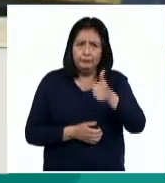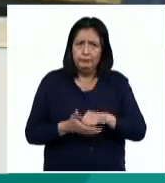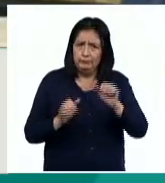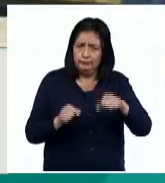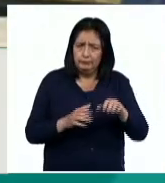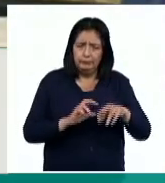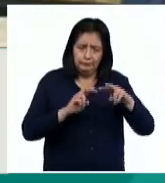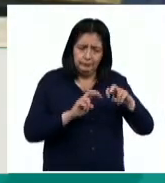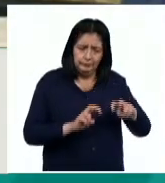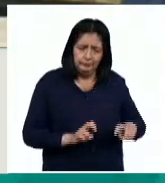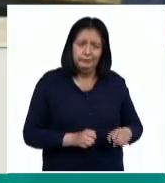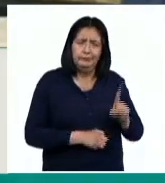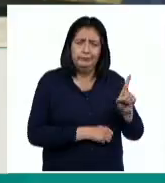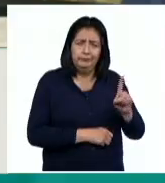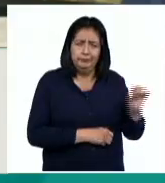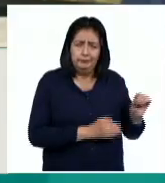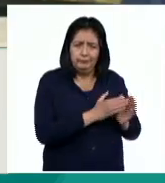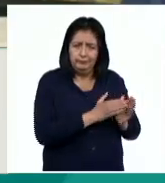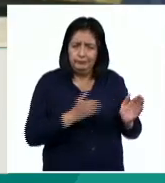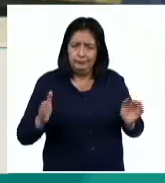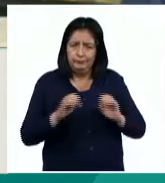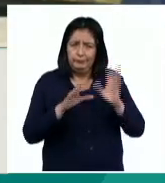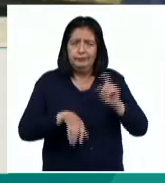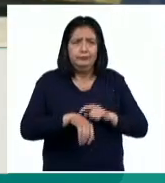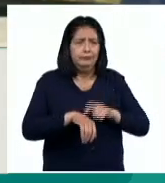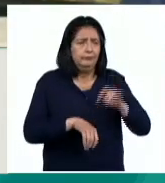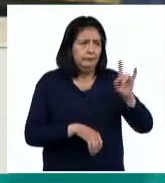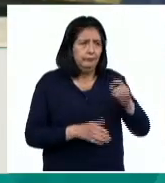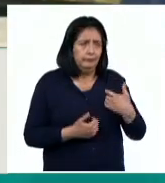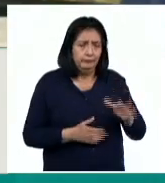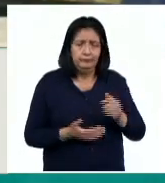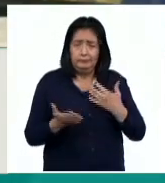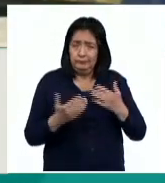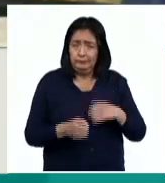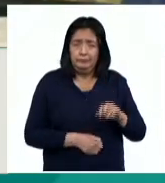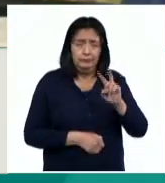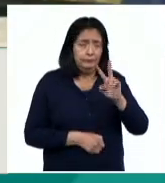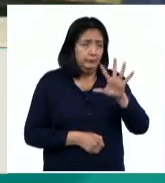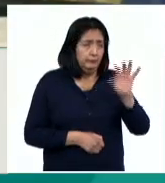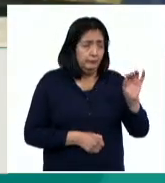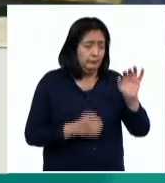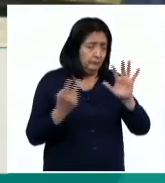hará un balance de estos 100 días de estado de emergencia, porque ya estamos hablando de